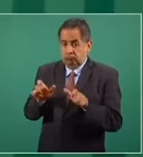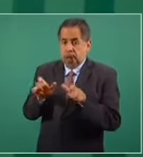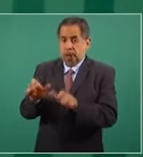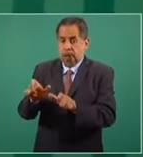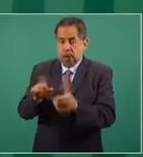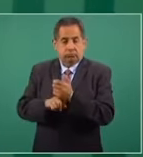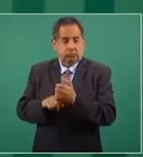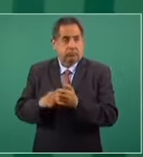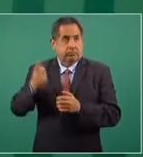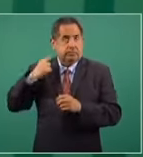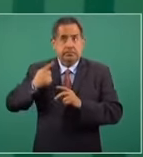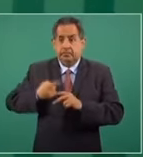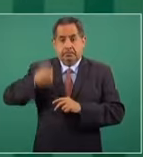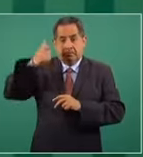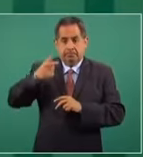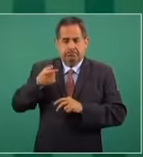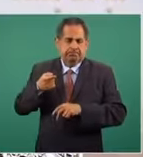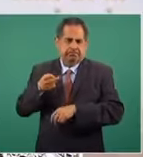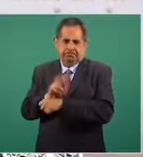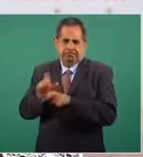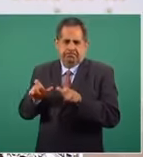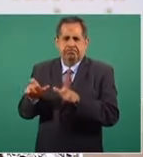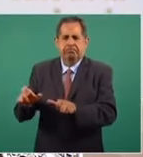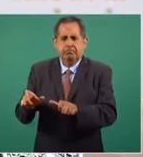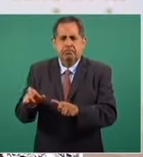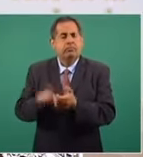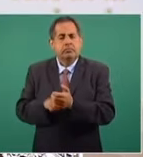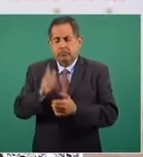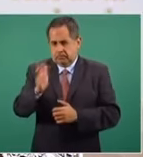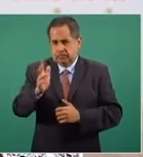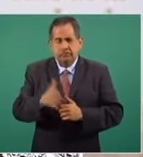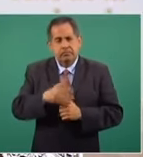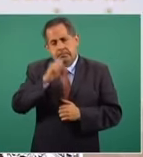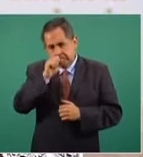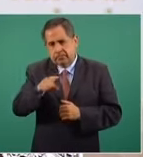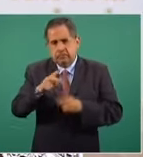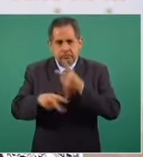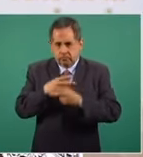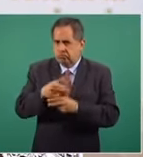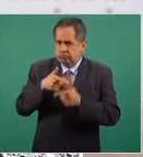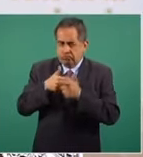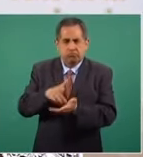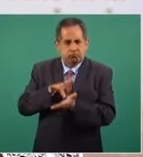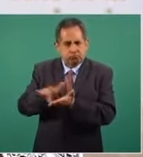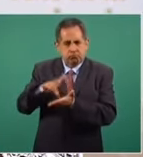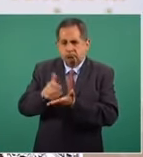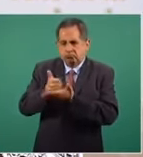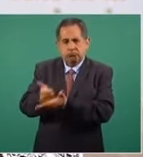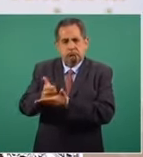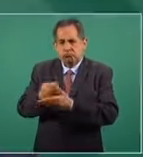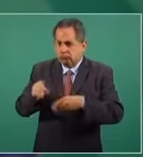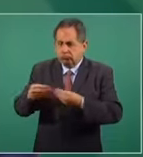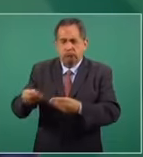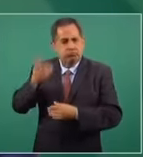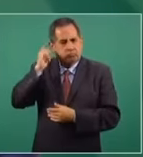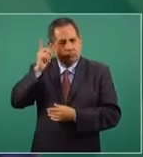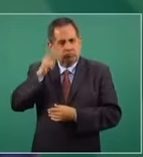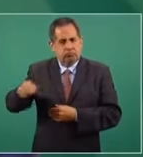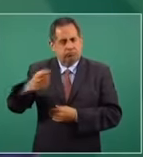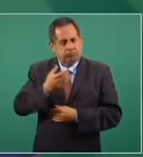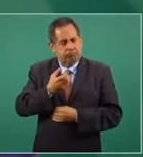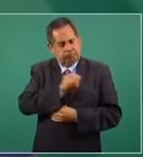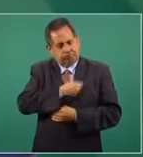desde el principio ha tenido la protección y vamos a seguir ayudándole en todo y deseamos que se